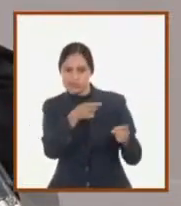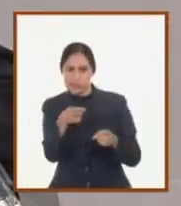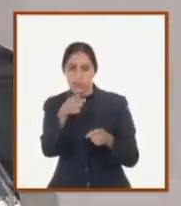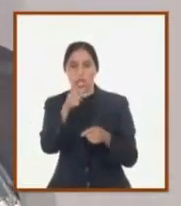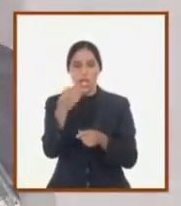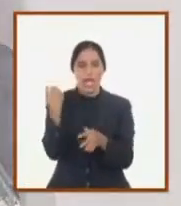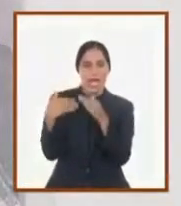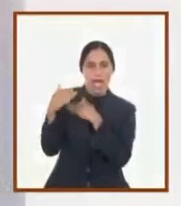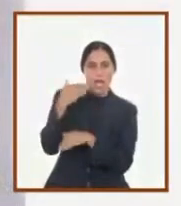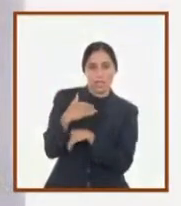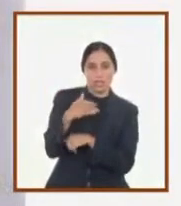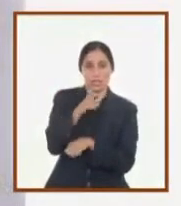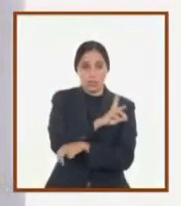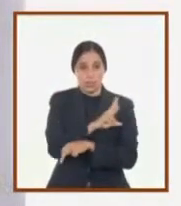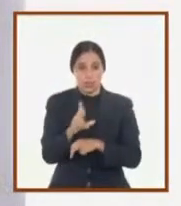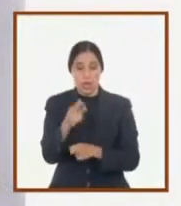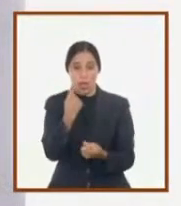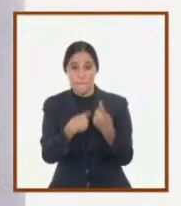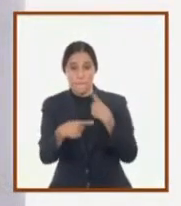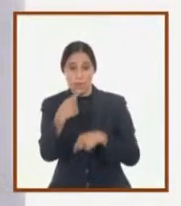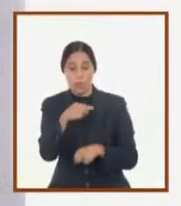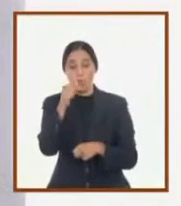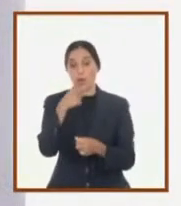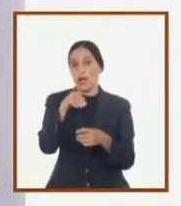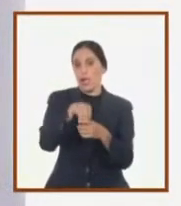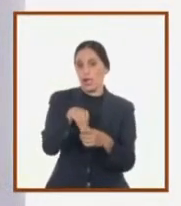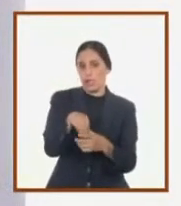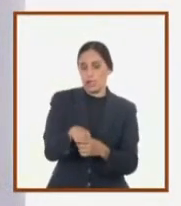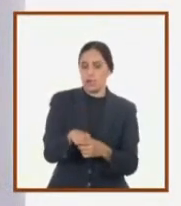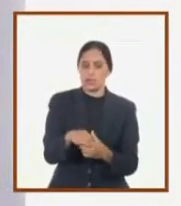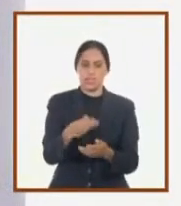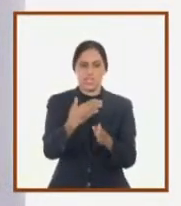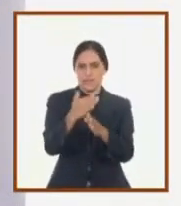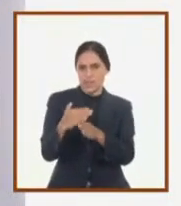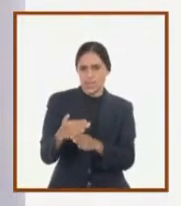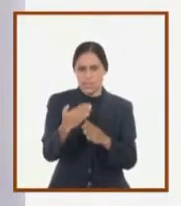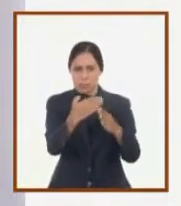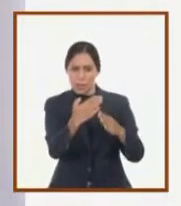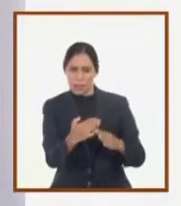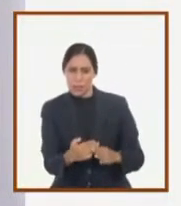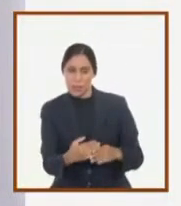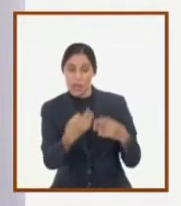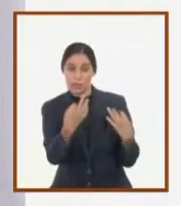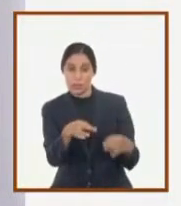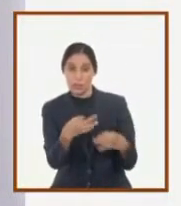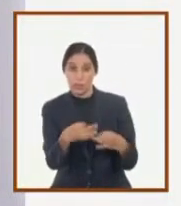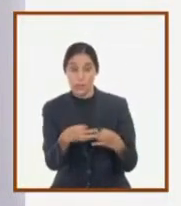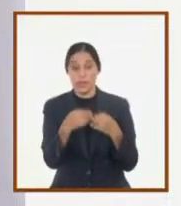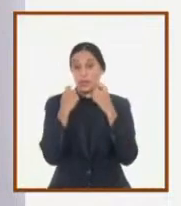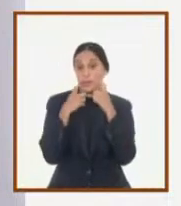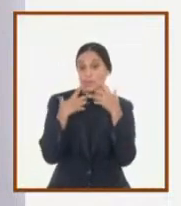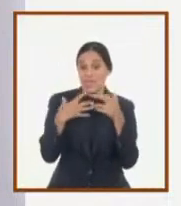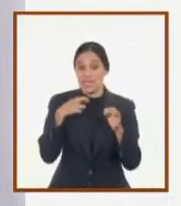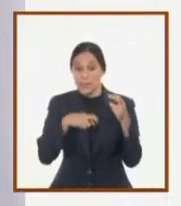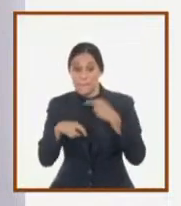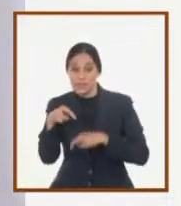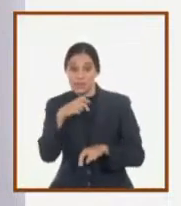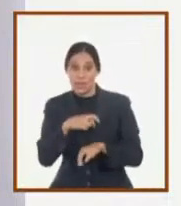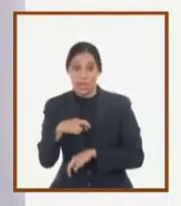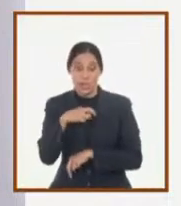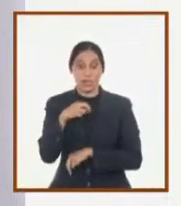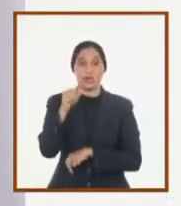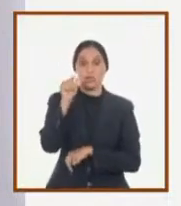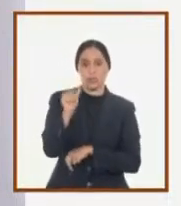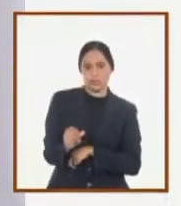se hizo en revolución sobre el Moncada eh con muchos documentos de la IVA mestre que fue un acucioso investigador como decía da del